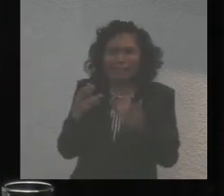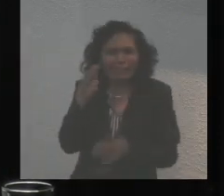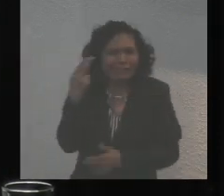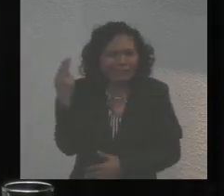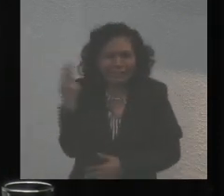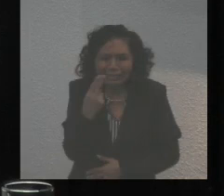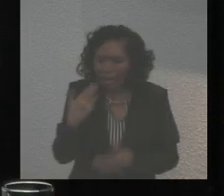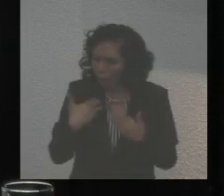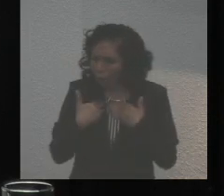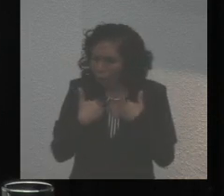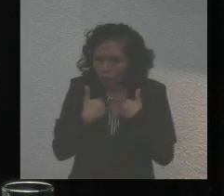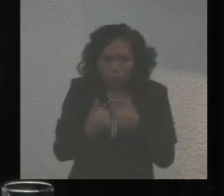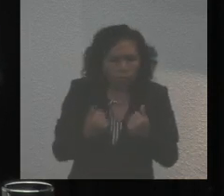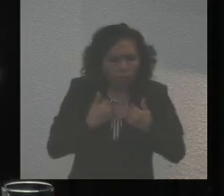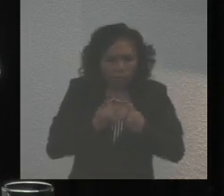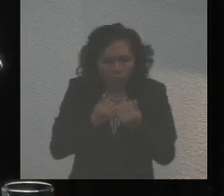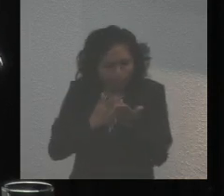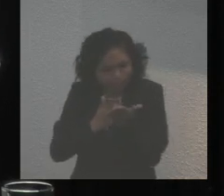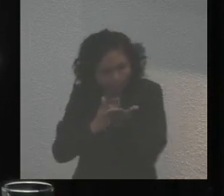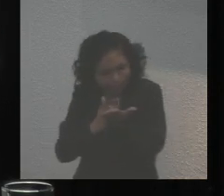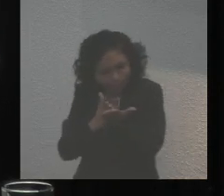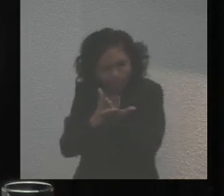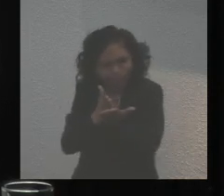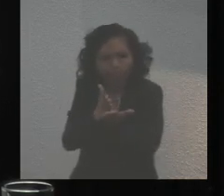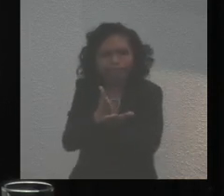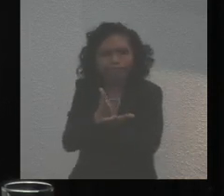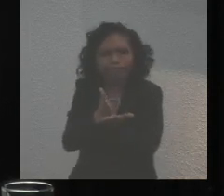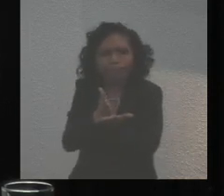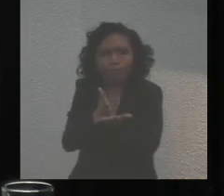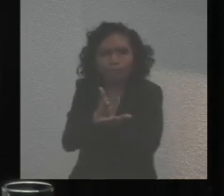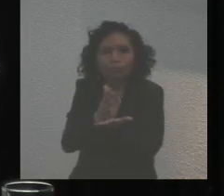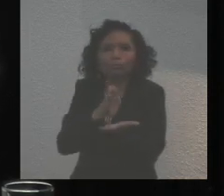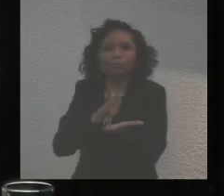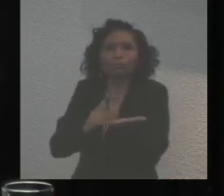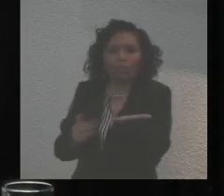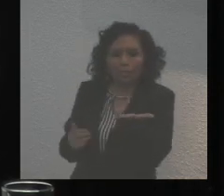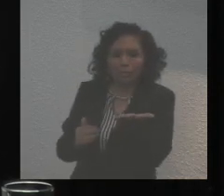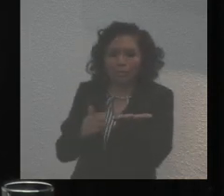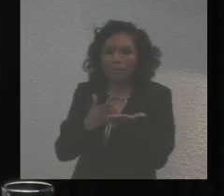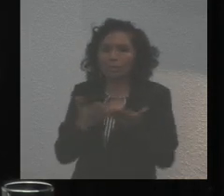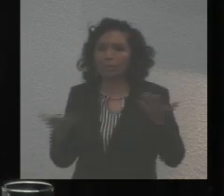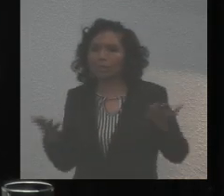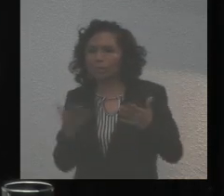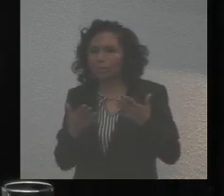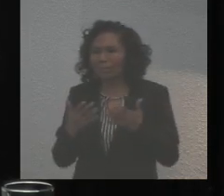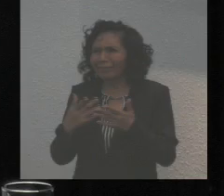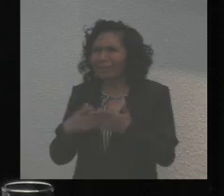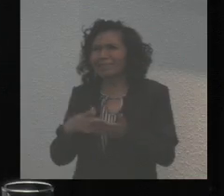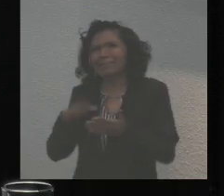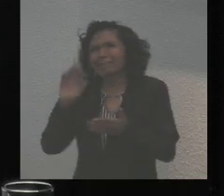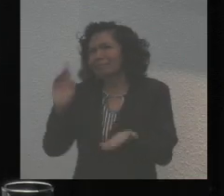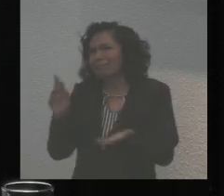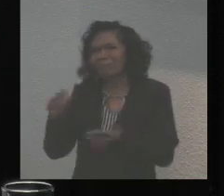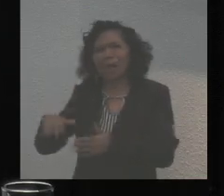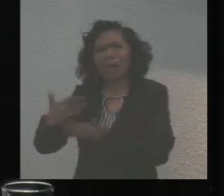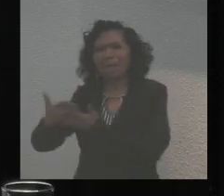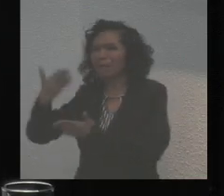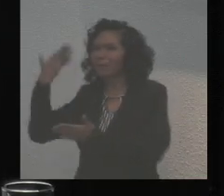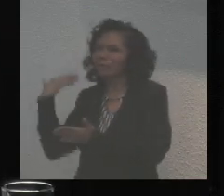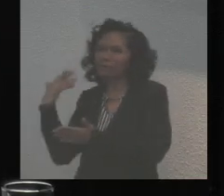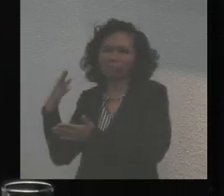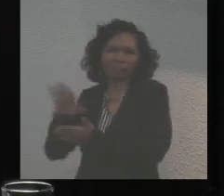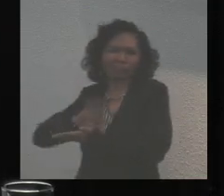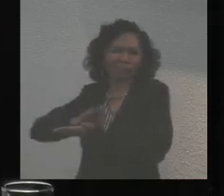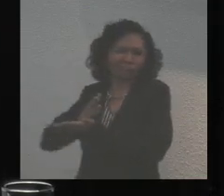que para seguir el rumbo trazado no podemos ni debemos refugiarnos en un pasado que ya se fue y que muchas